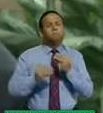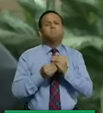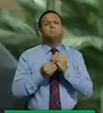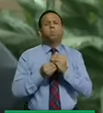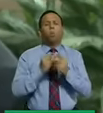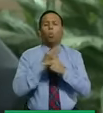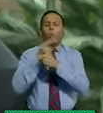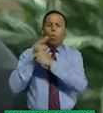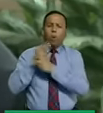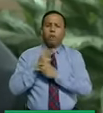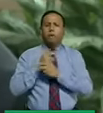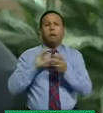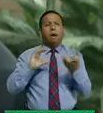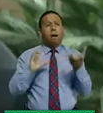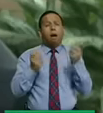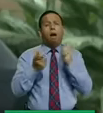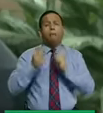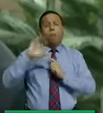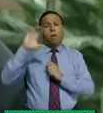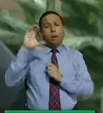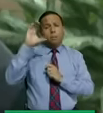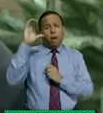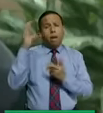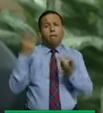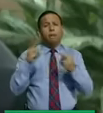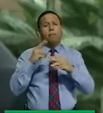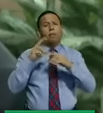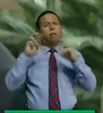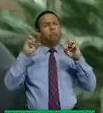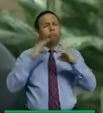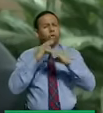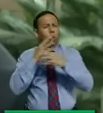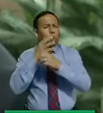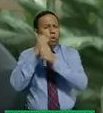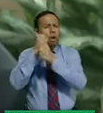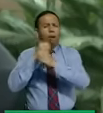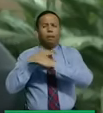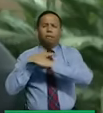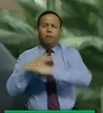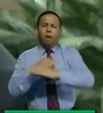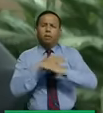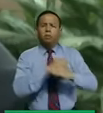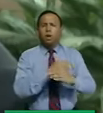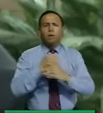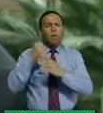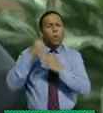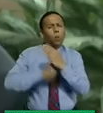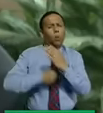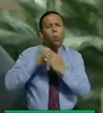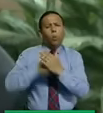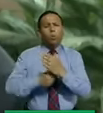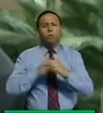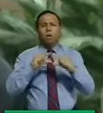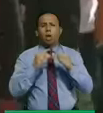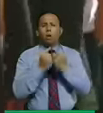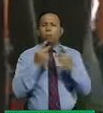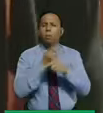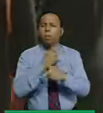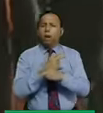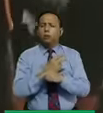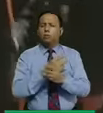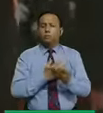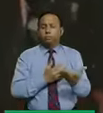climático y en materia de seguridad y defensa, la lucha contra la delincuencia organizada.